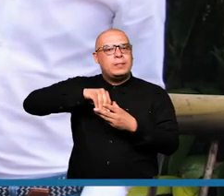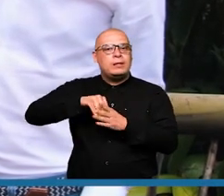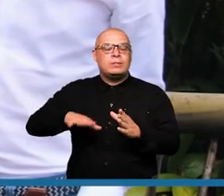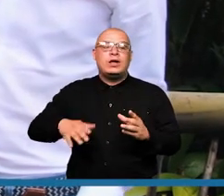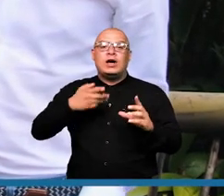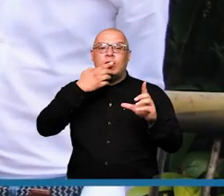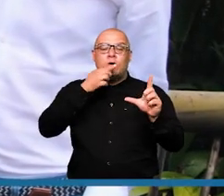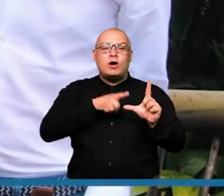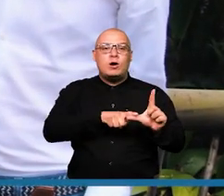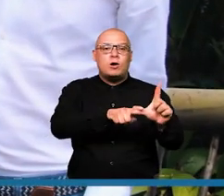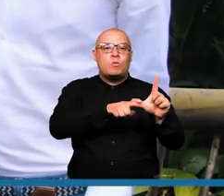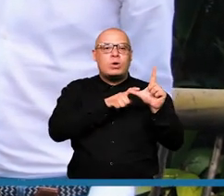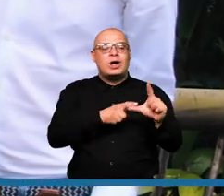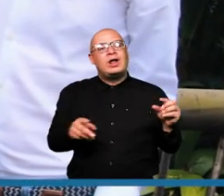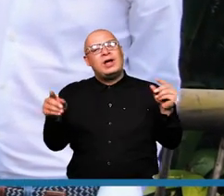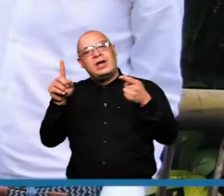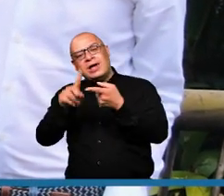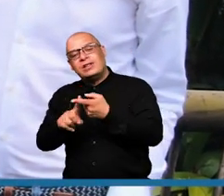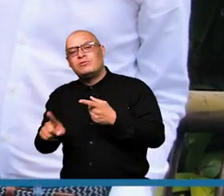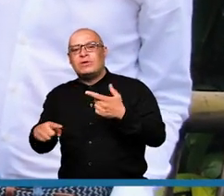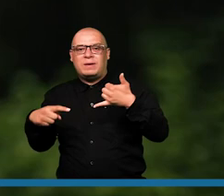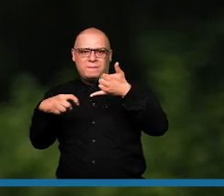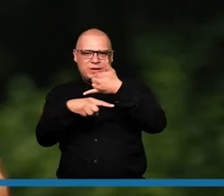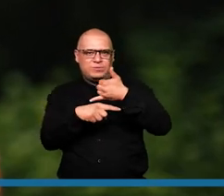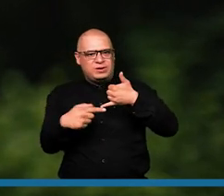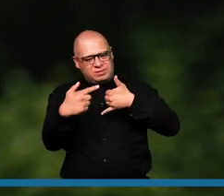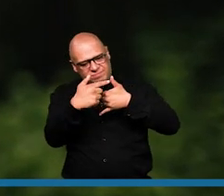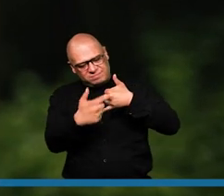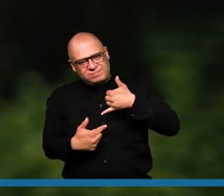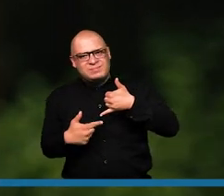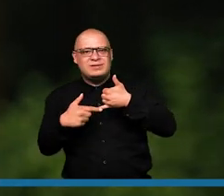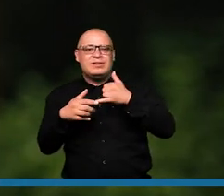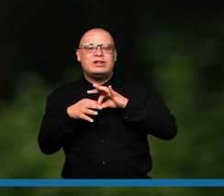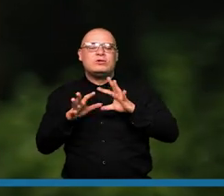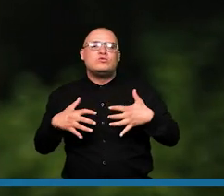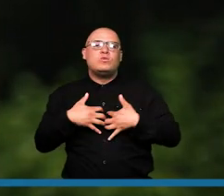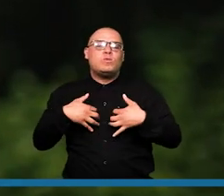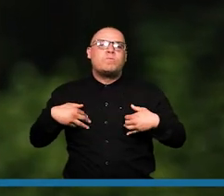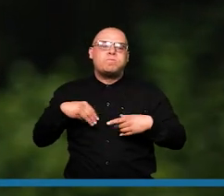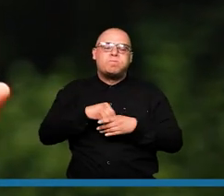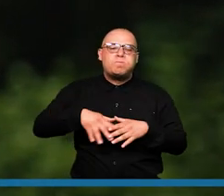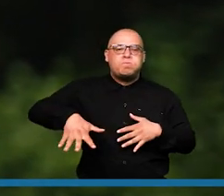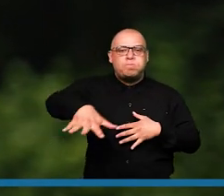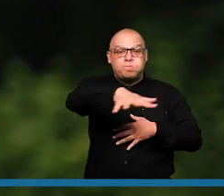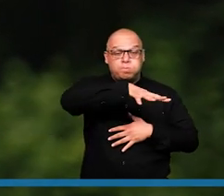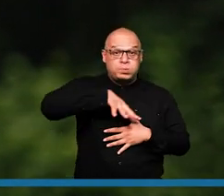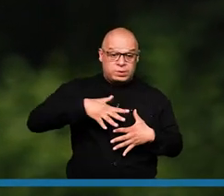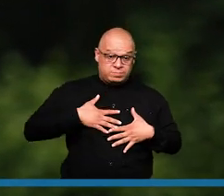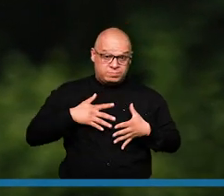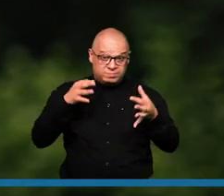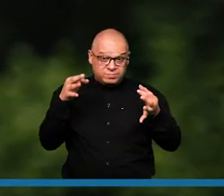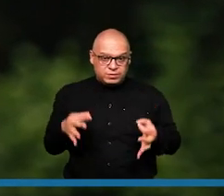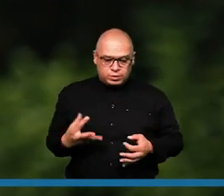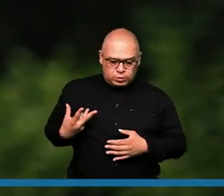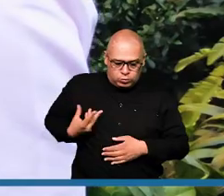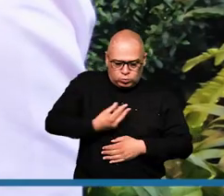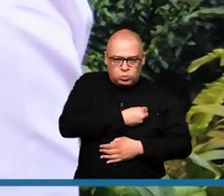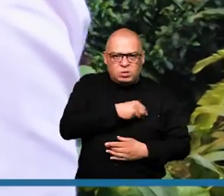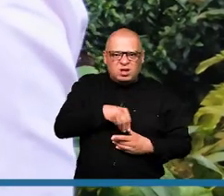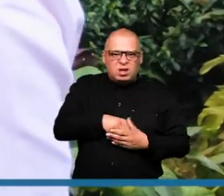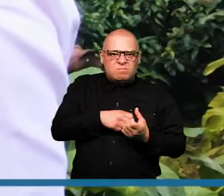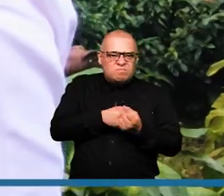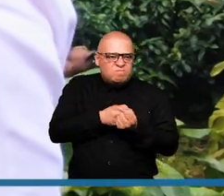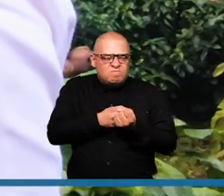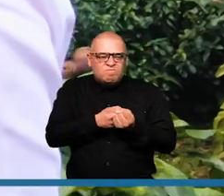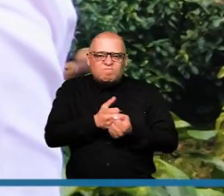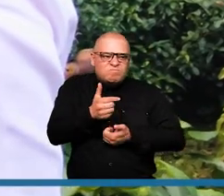la Guajira hasta el Amazonas, con respecto a la fauna silvestre. Es cómo nosotros podemos ser un actor mucho más